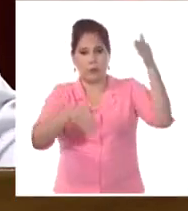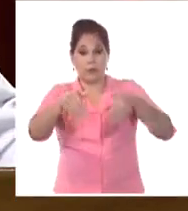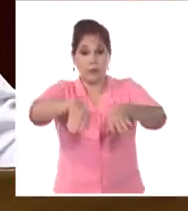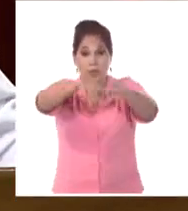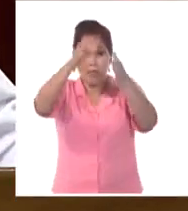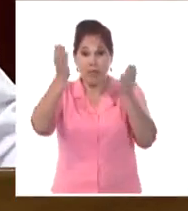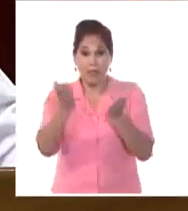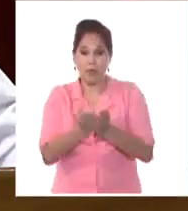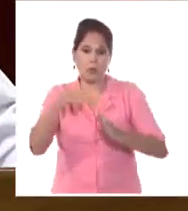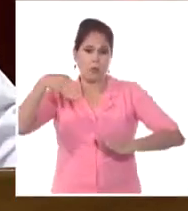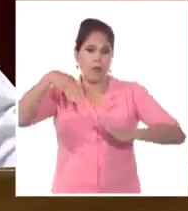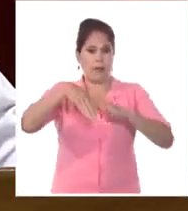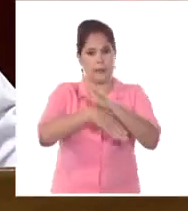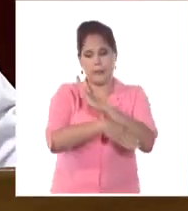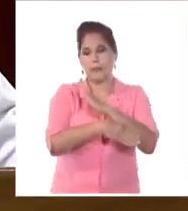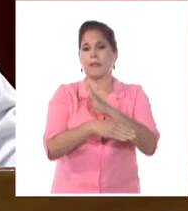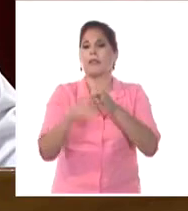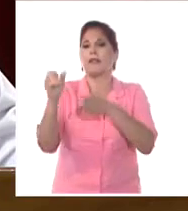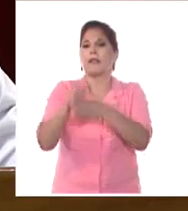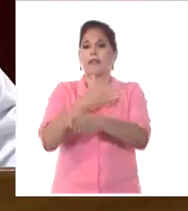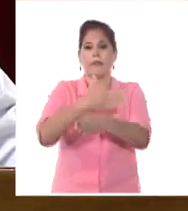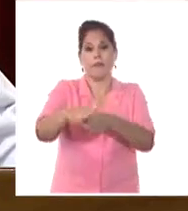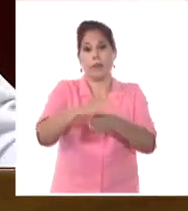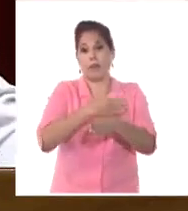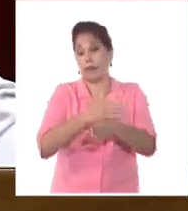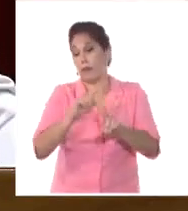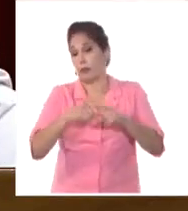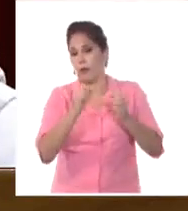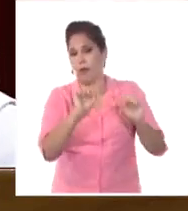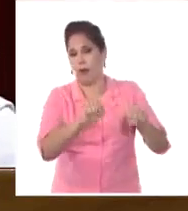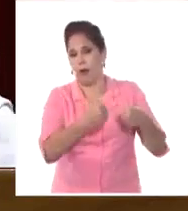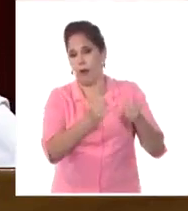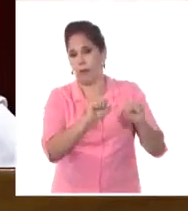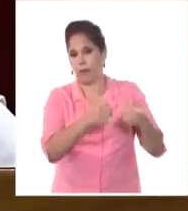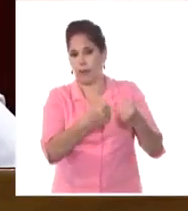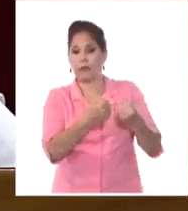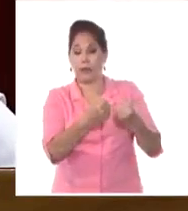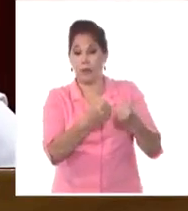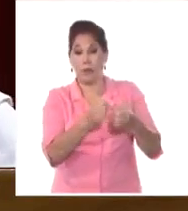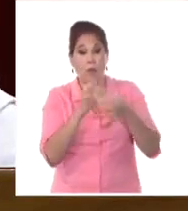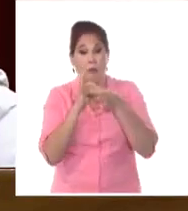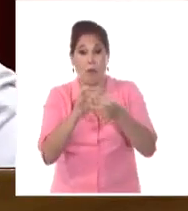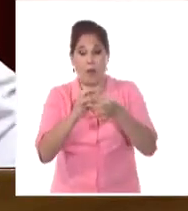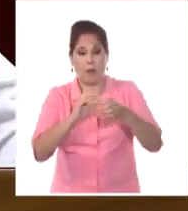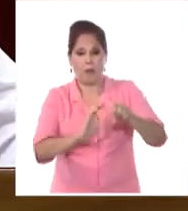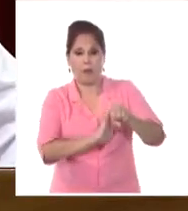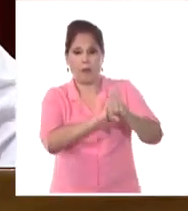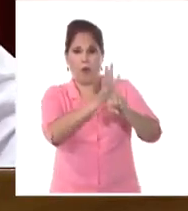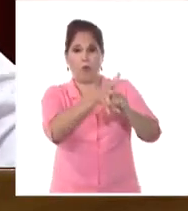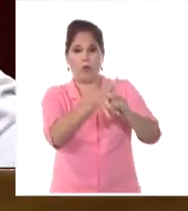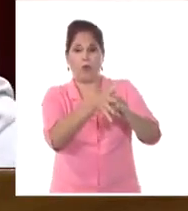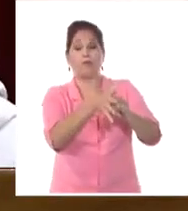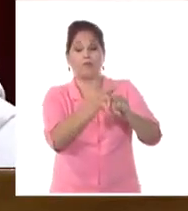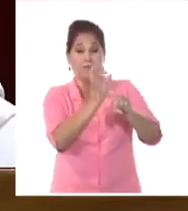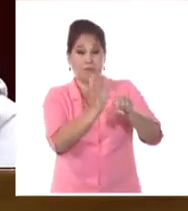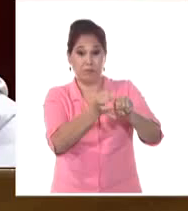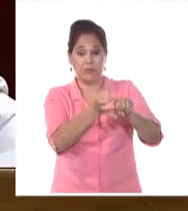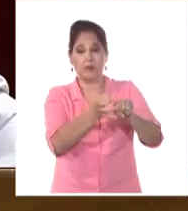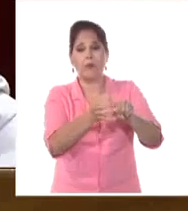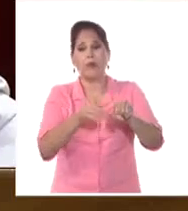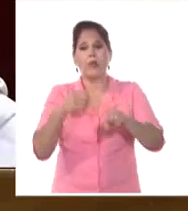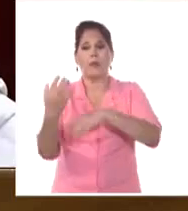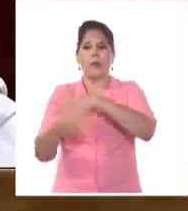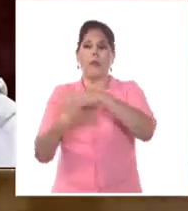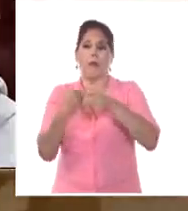una crisis sistémica y multidimensional del capitalismo, agravado por la pandemia de la COVID-19 y por los